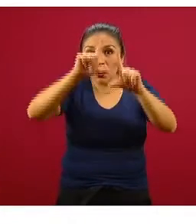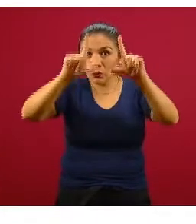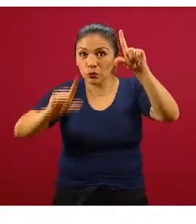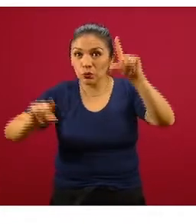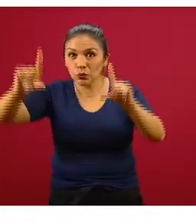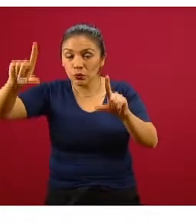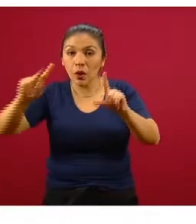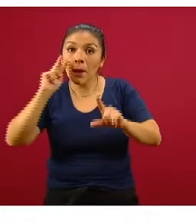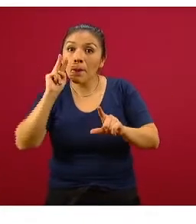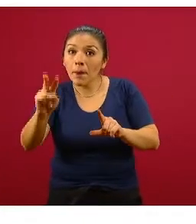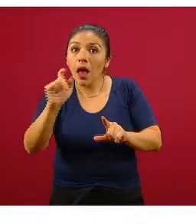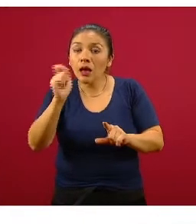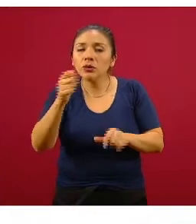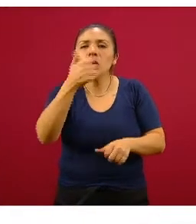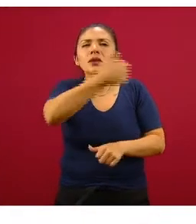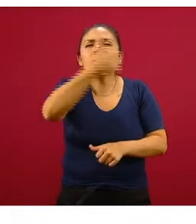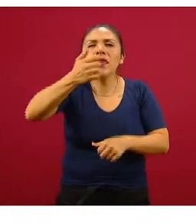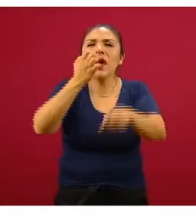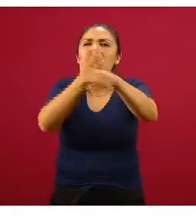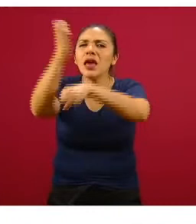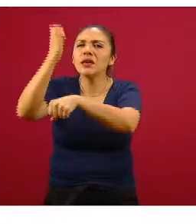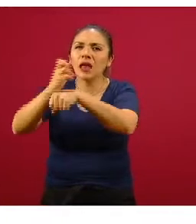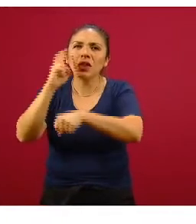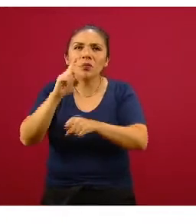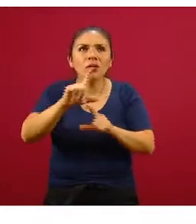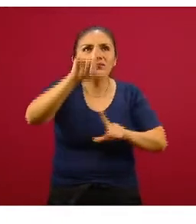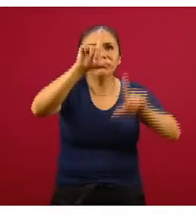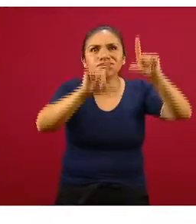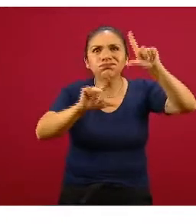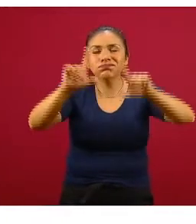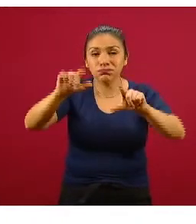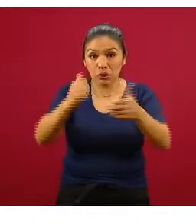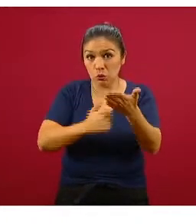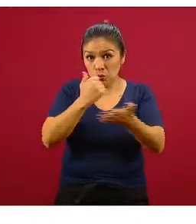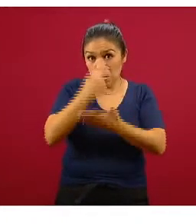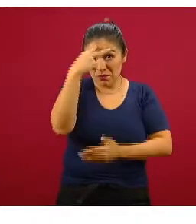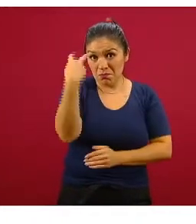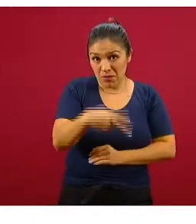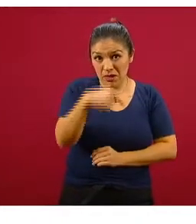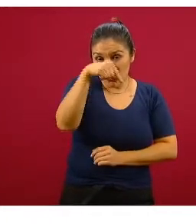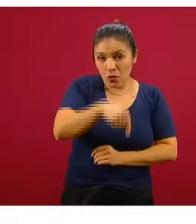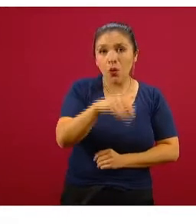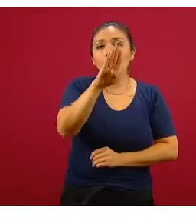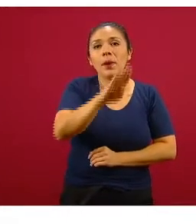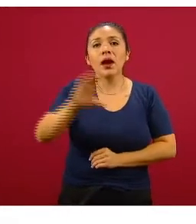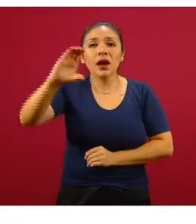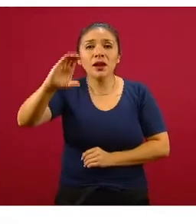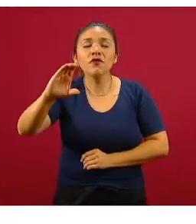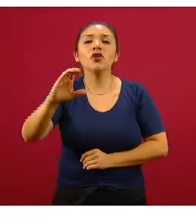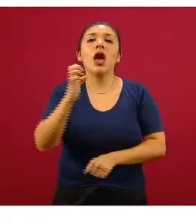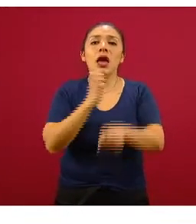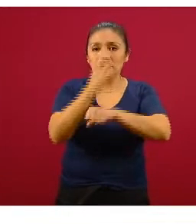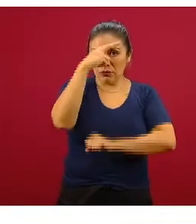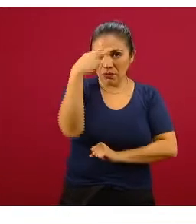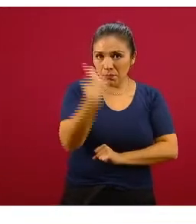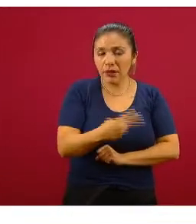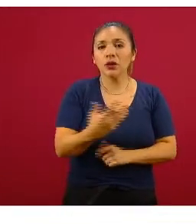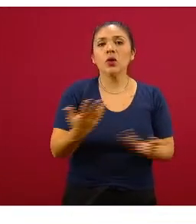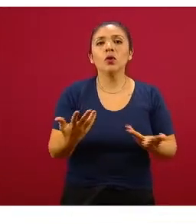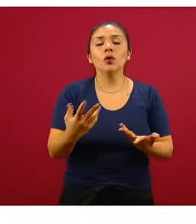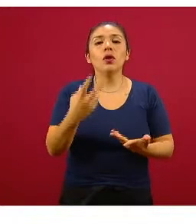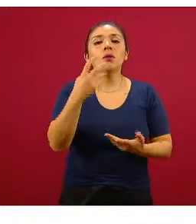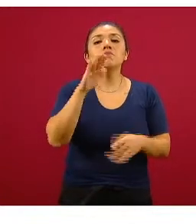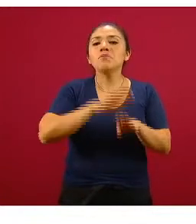cómo dependiendo de cada entidad federativa esto se incrementa. Ya habíamos dicho Ciudad de México, Baja California, Estado de México, con